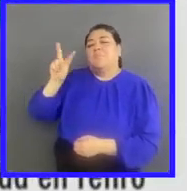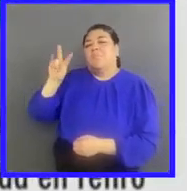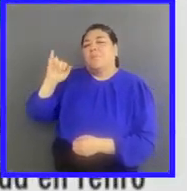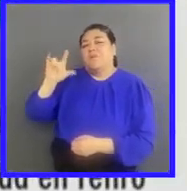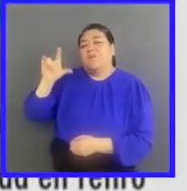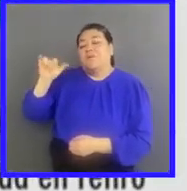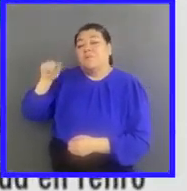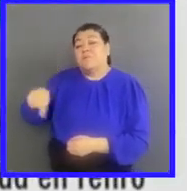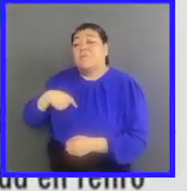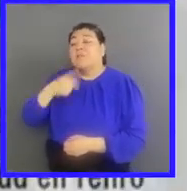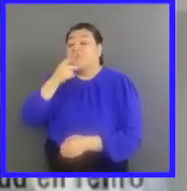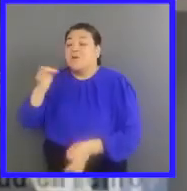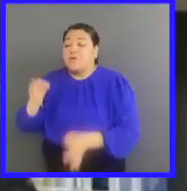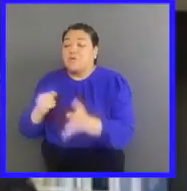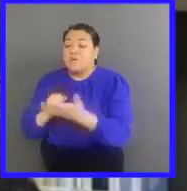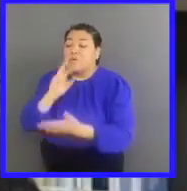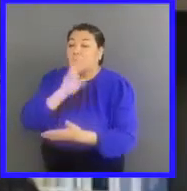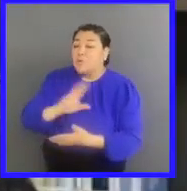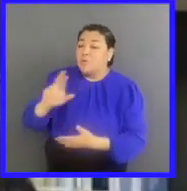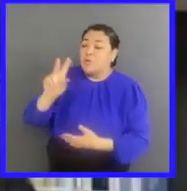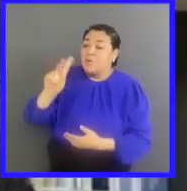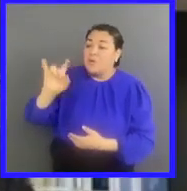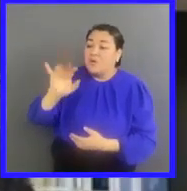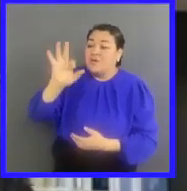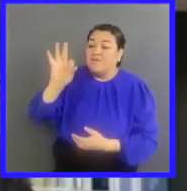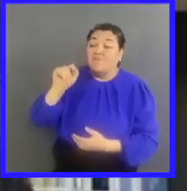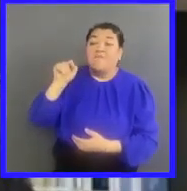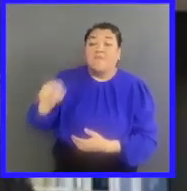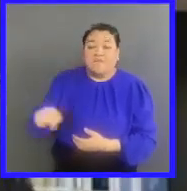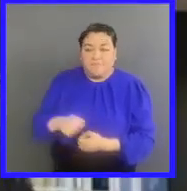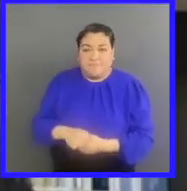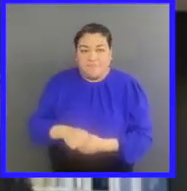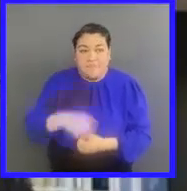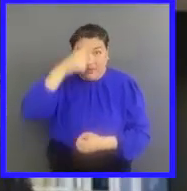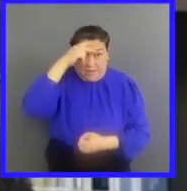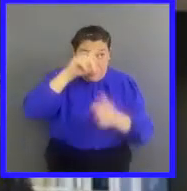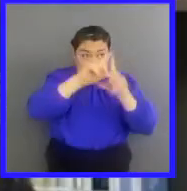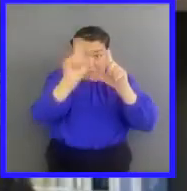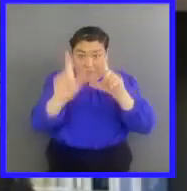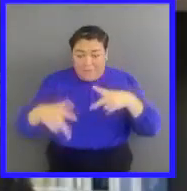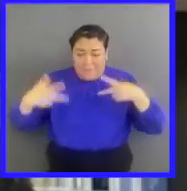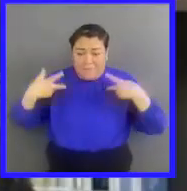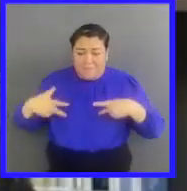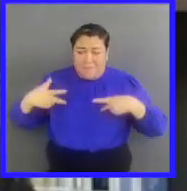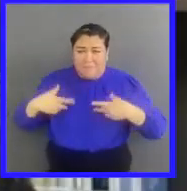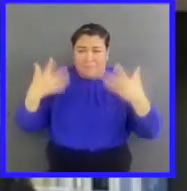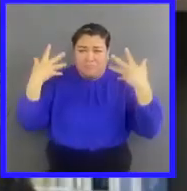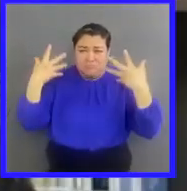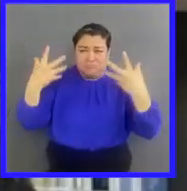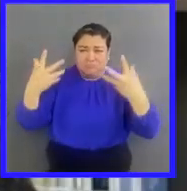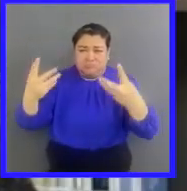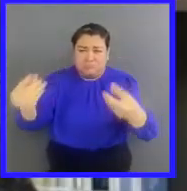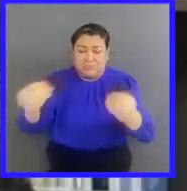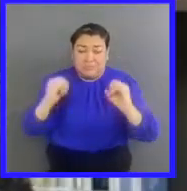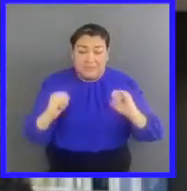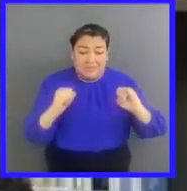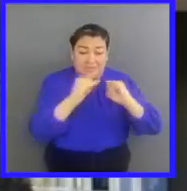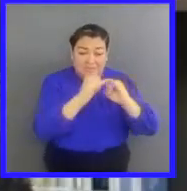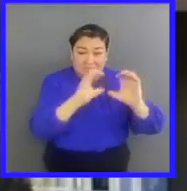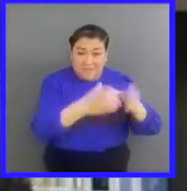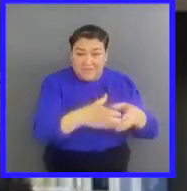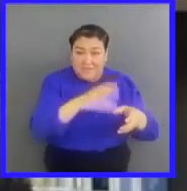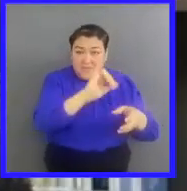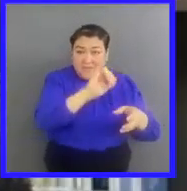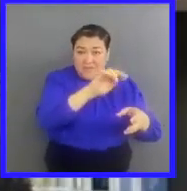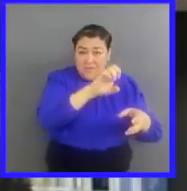Criterios del Poder Judicial. En un país donde millones de personas dependen de instituciones como el IMSS y el ISSSTE para